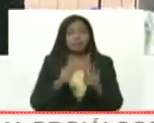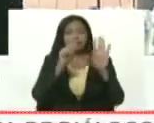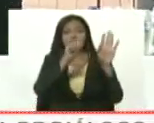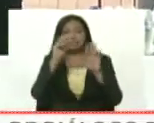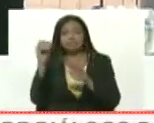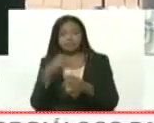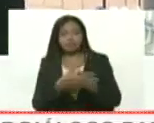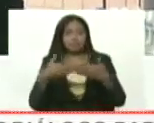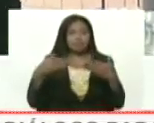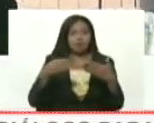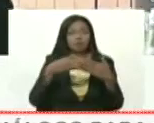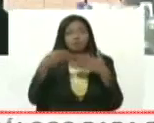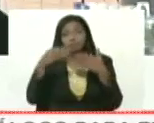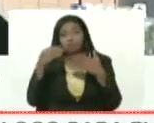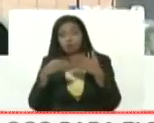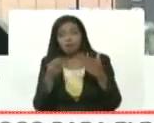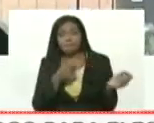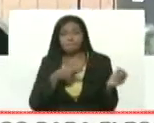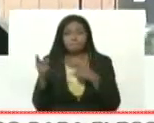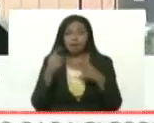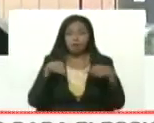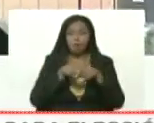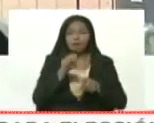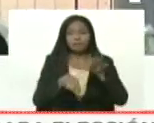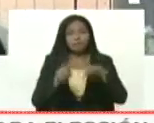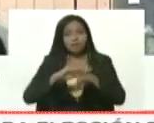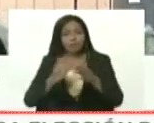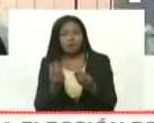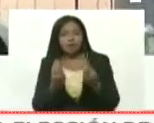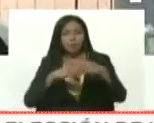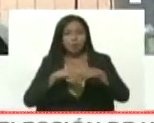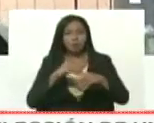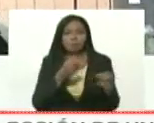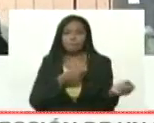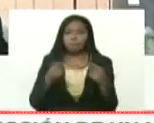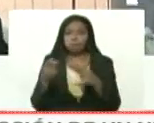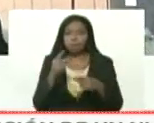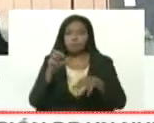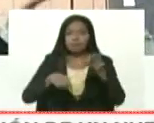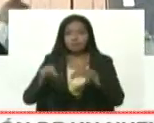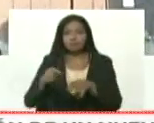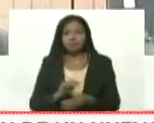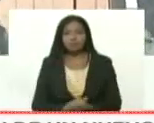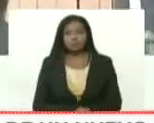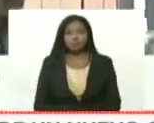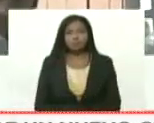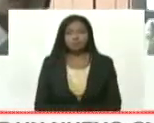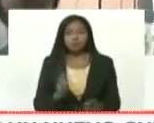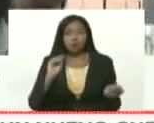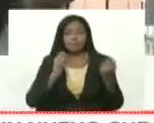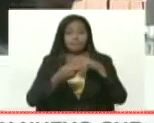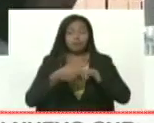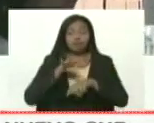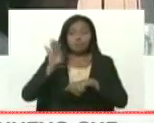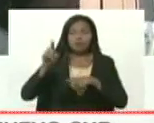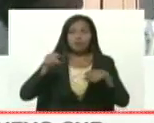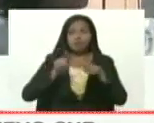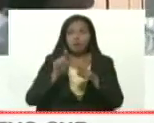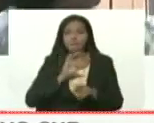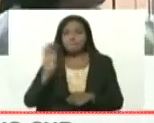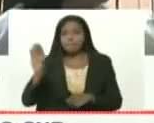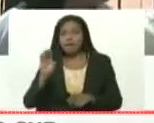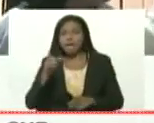de dólares. Para importar la semilla, porque el negocio era la importación de la semilla. Y convirtieron al país en un